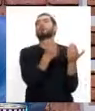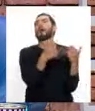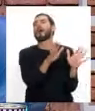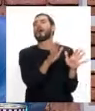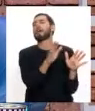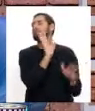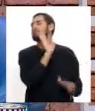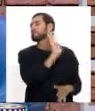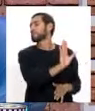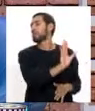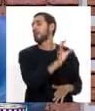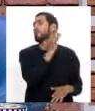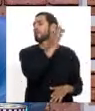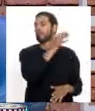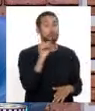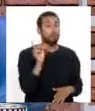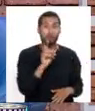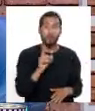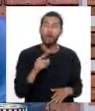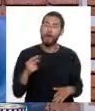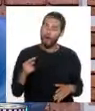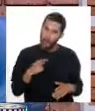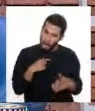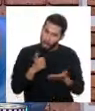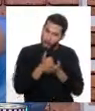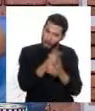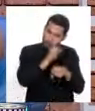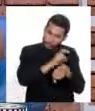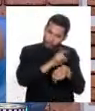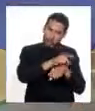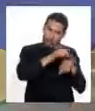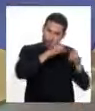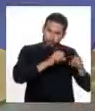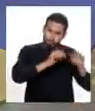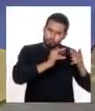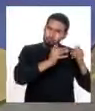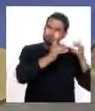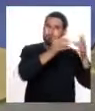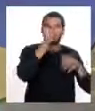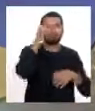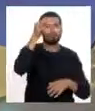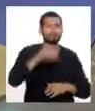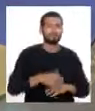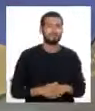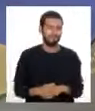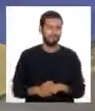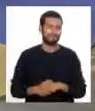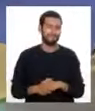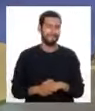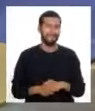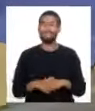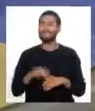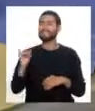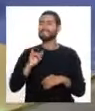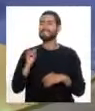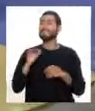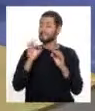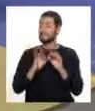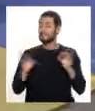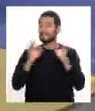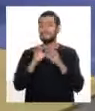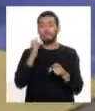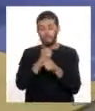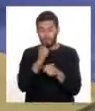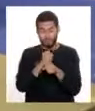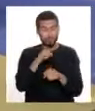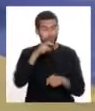después tú verás qué pasa en el futuro. No, es, mira, te entreno para el futuro. Exacto. Y un tema muy importante en ello es la labor